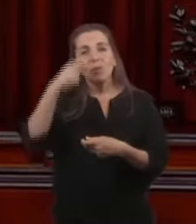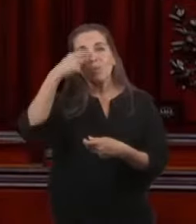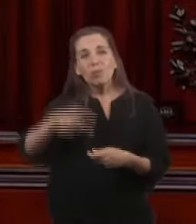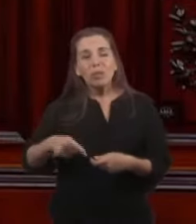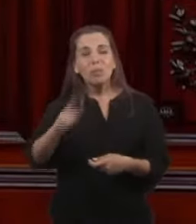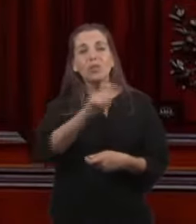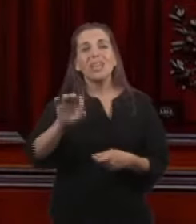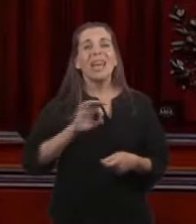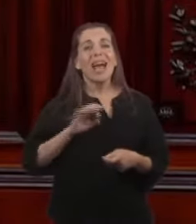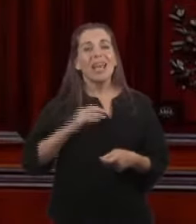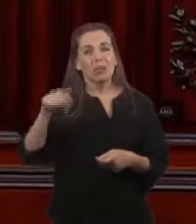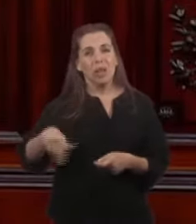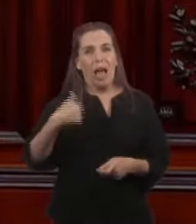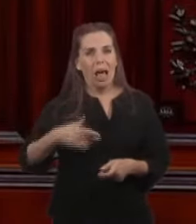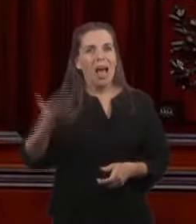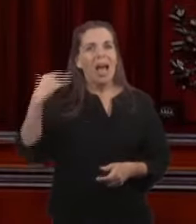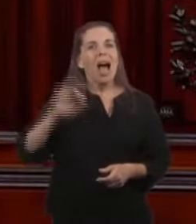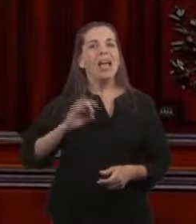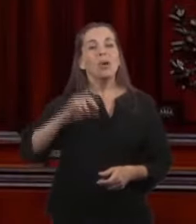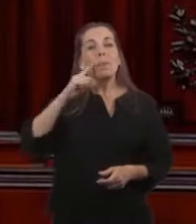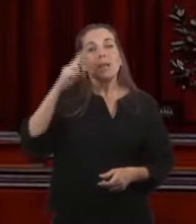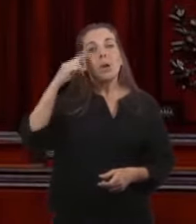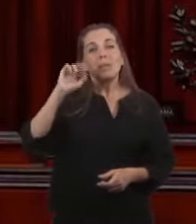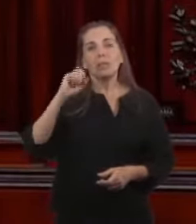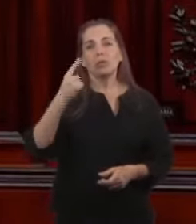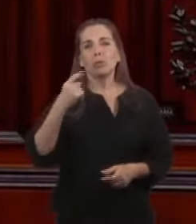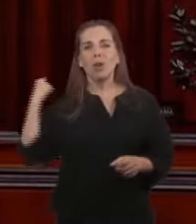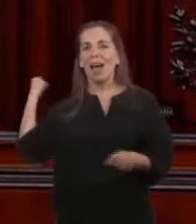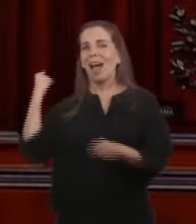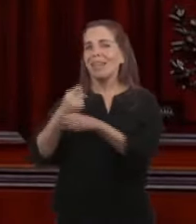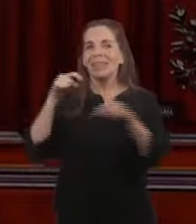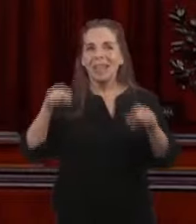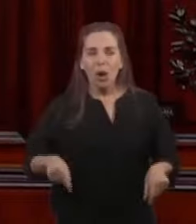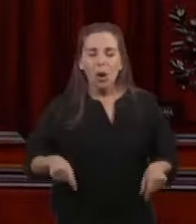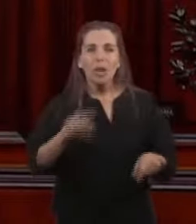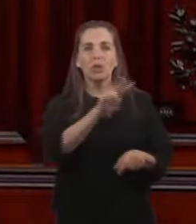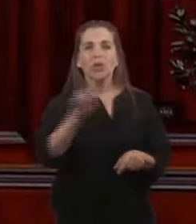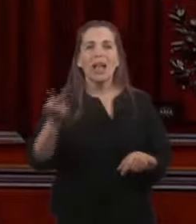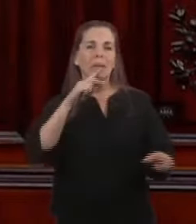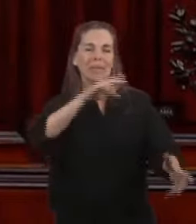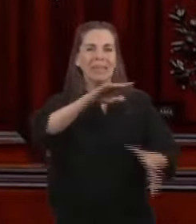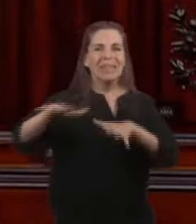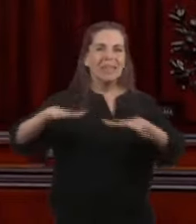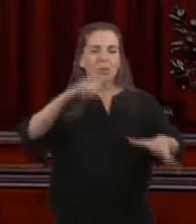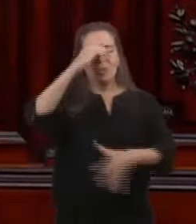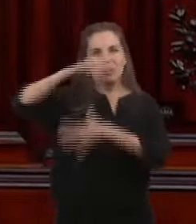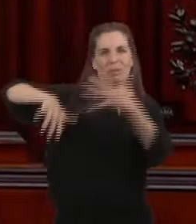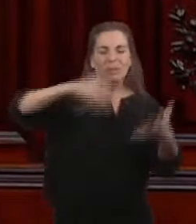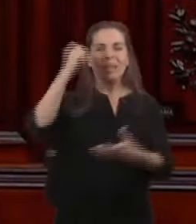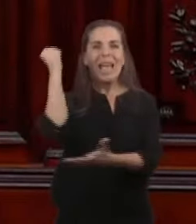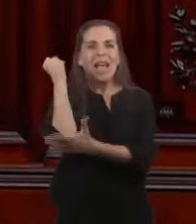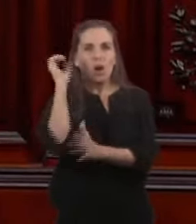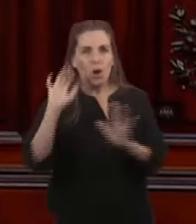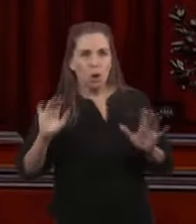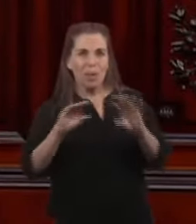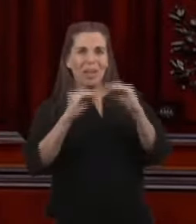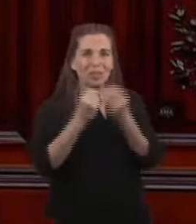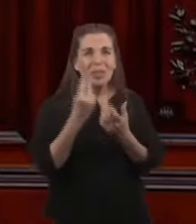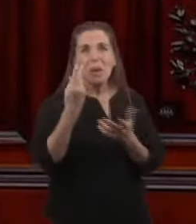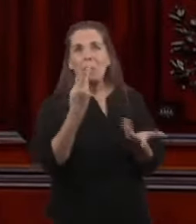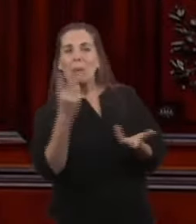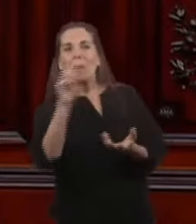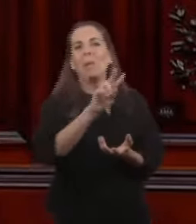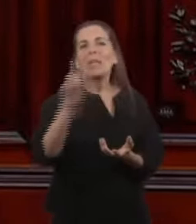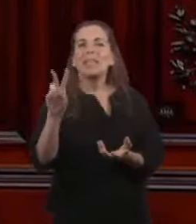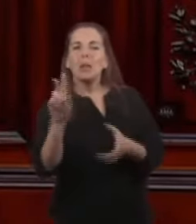argentino desde 1901 hasta la fecha hubo 22 crisis económicas en la Argentina 20 de esas 22 Se